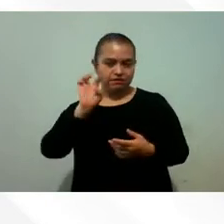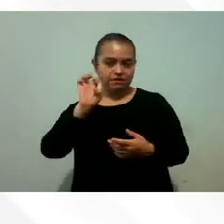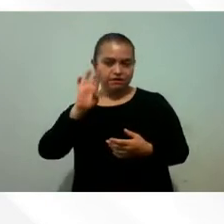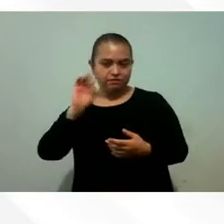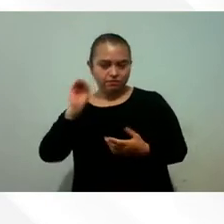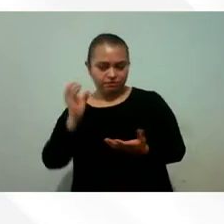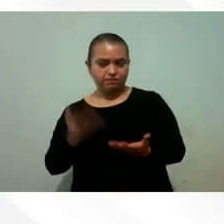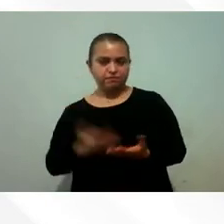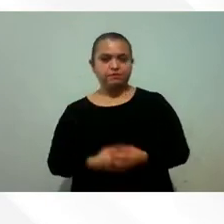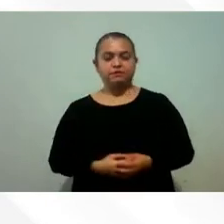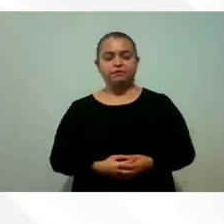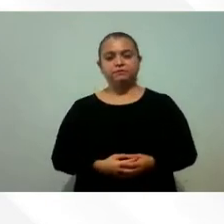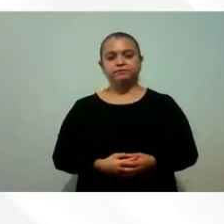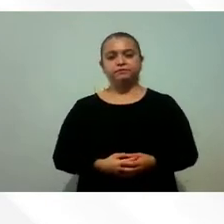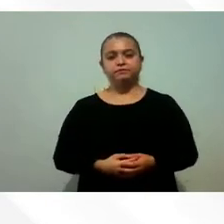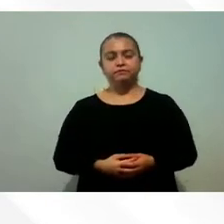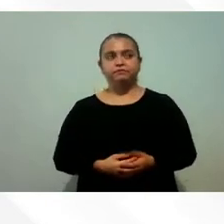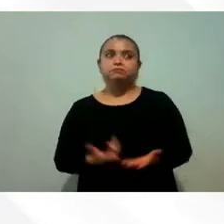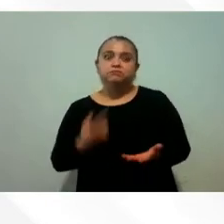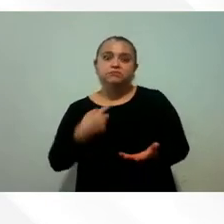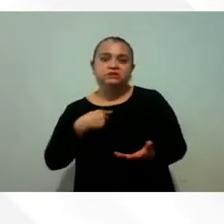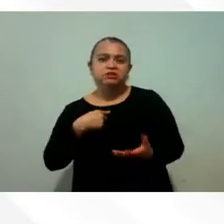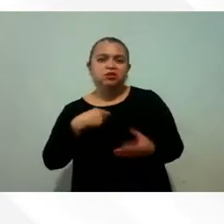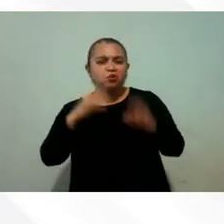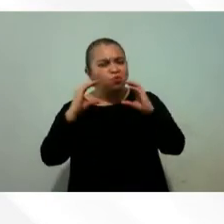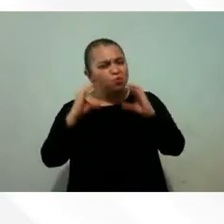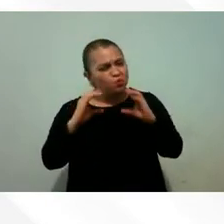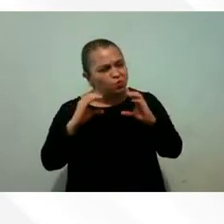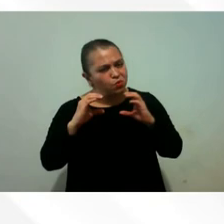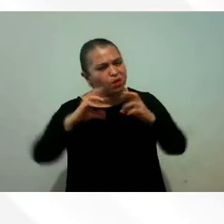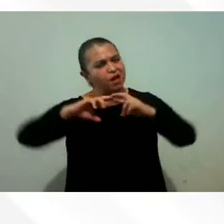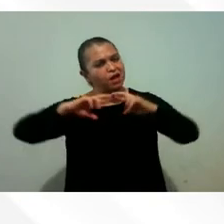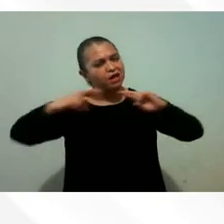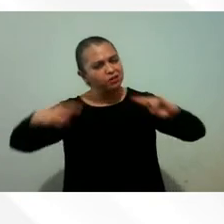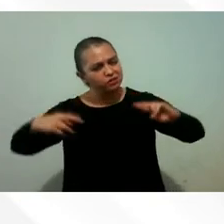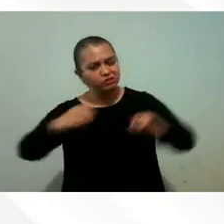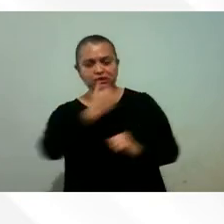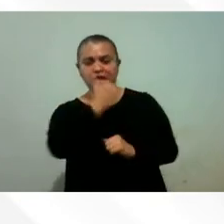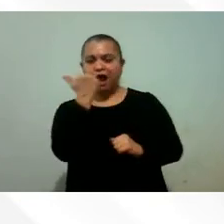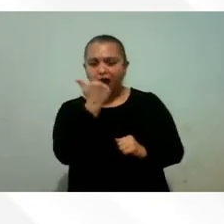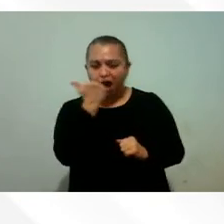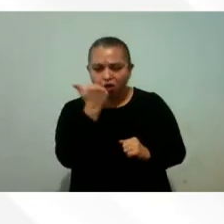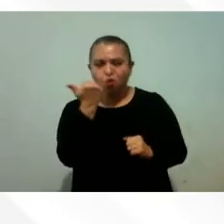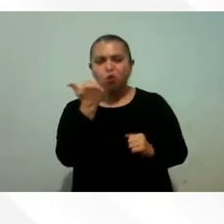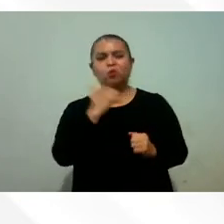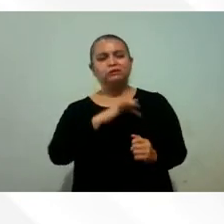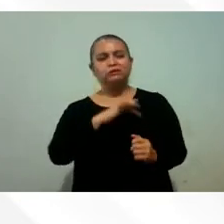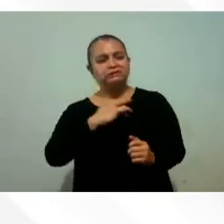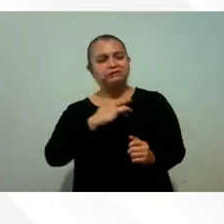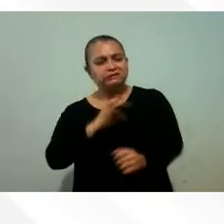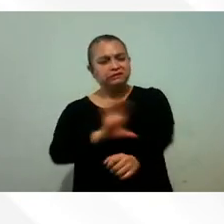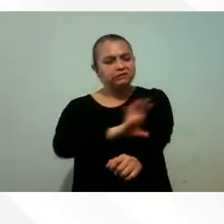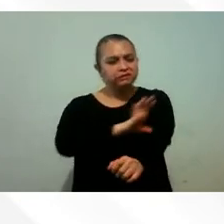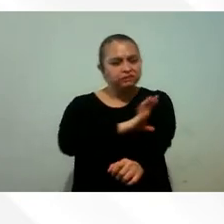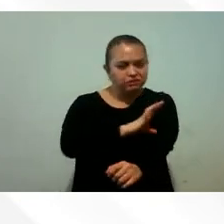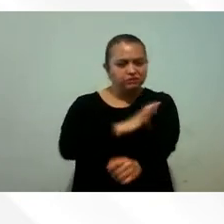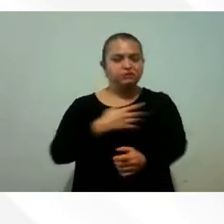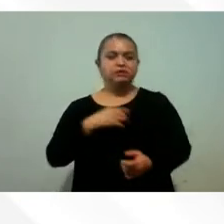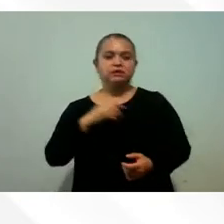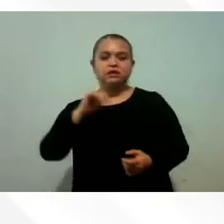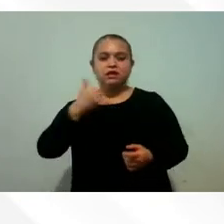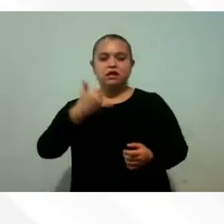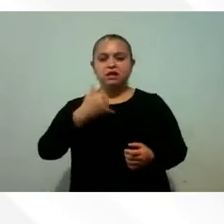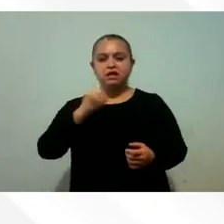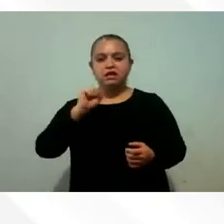Y esta parte, ¿no?, como de cuidar las relaciones en los alumnos, sus sentimientos y sus emociones, nos dice Yesenia.